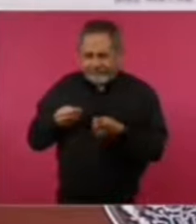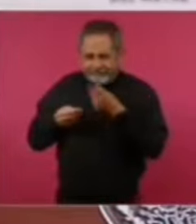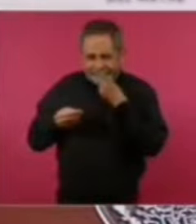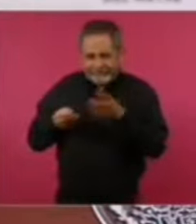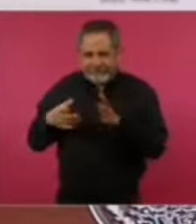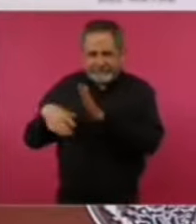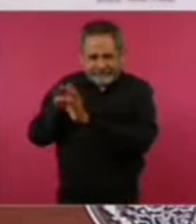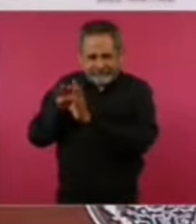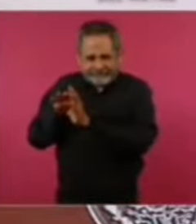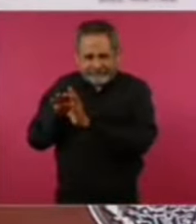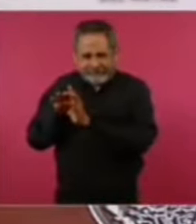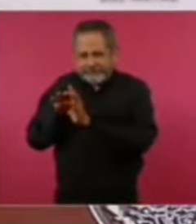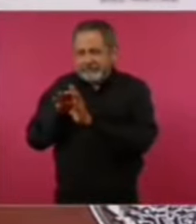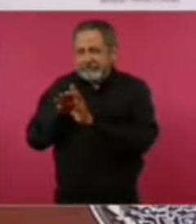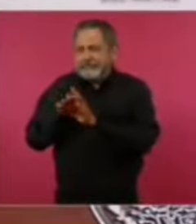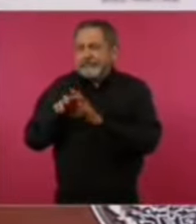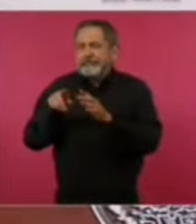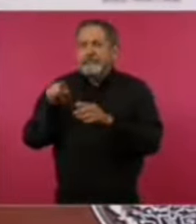habitación,